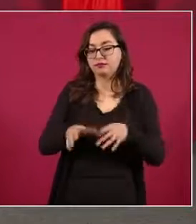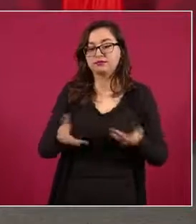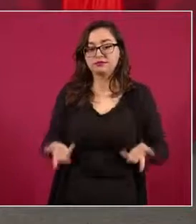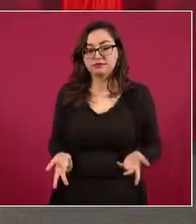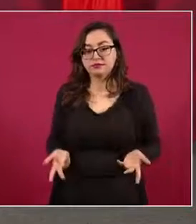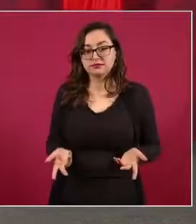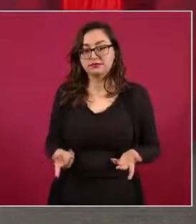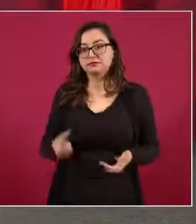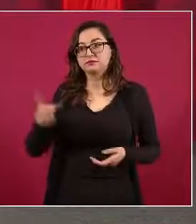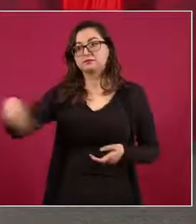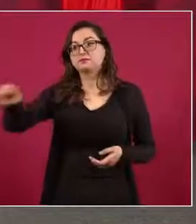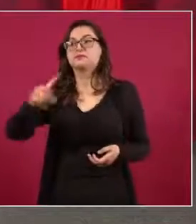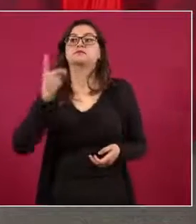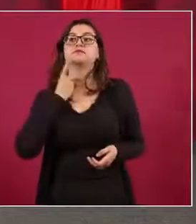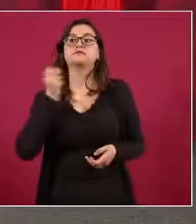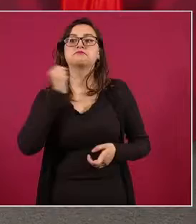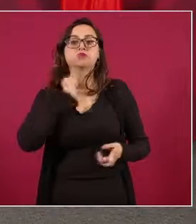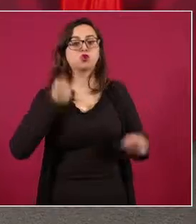no